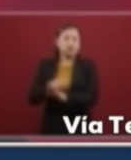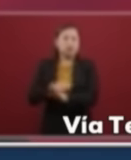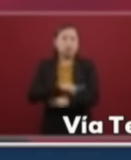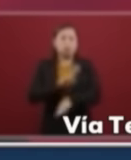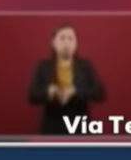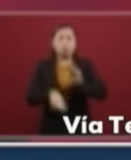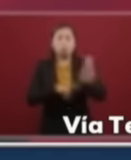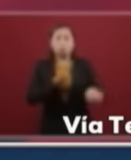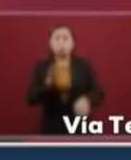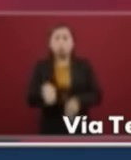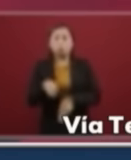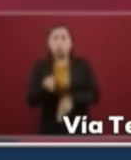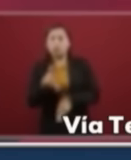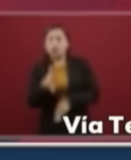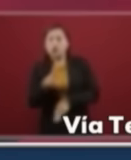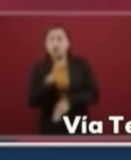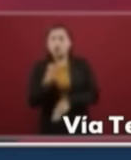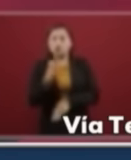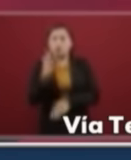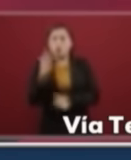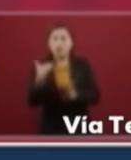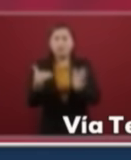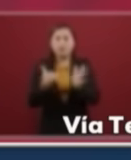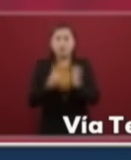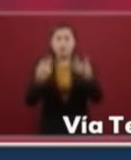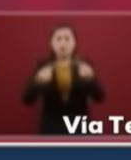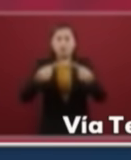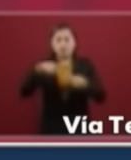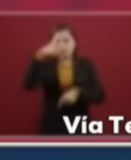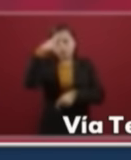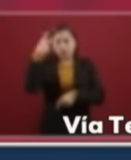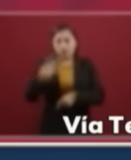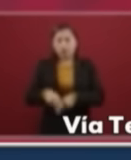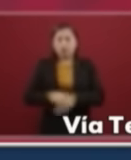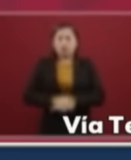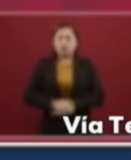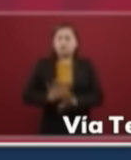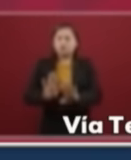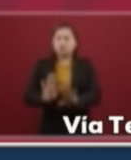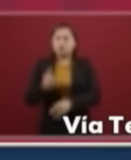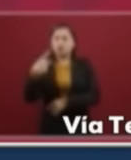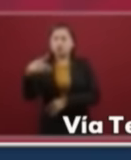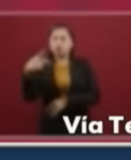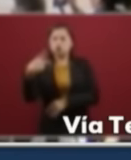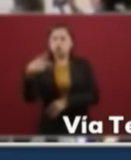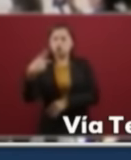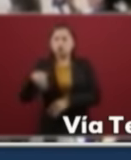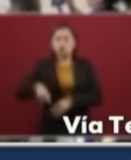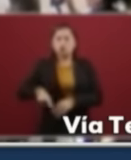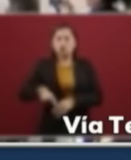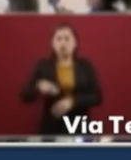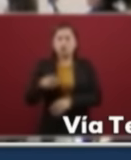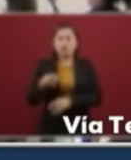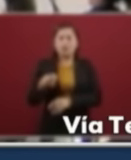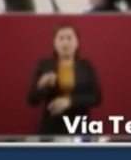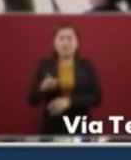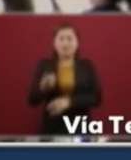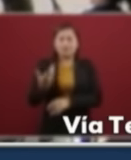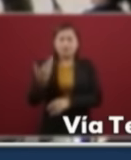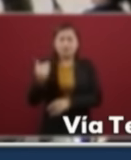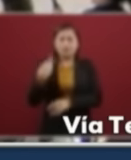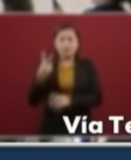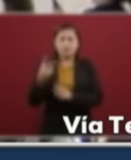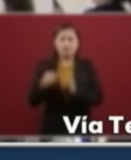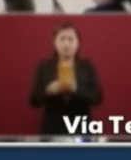historia de México en lo que se refiere a violencia. Entonces esto es muy distinto a lo que nos habían planteado. Y luego ya a nivel de forma,